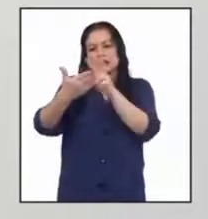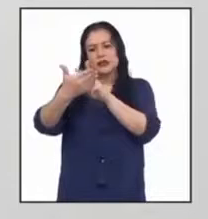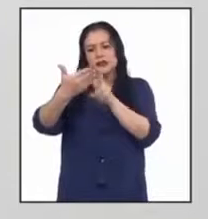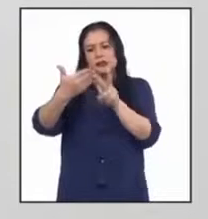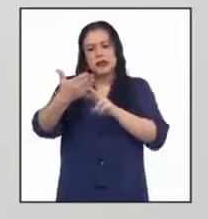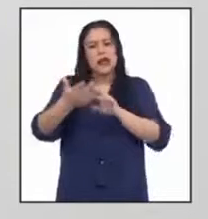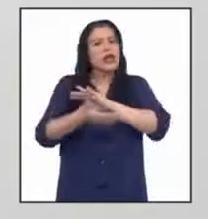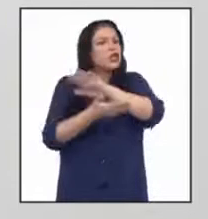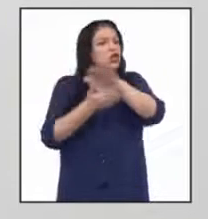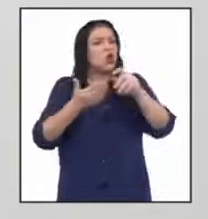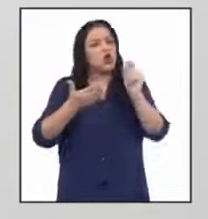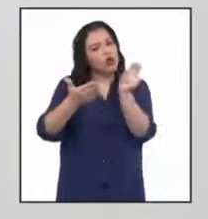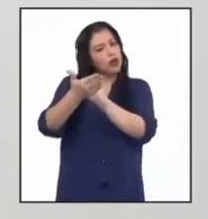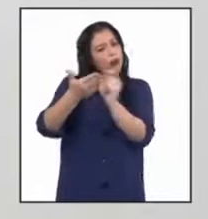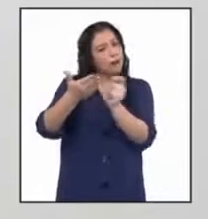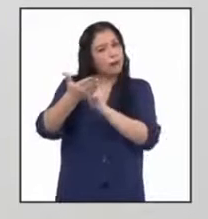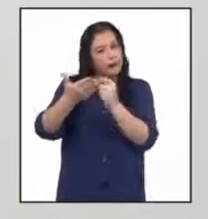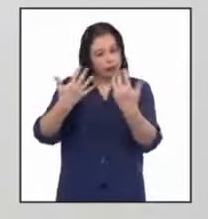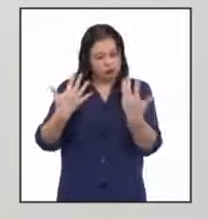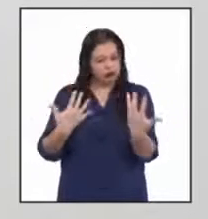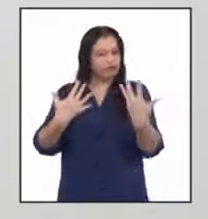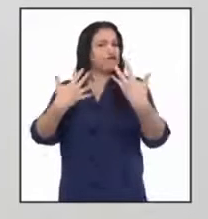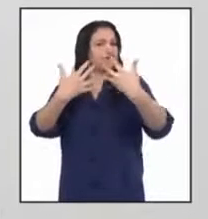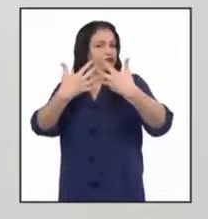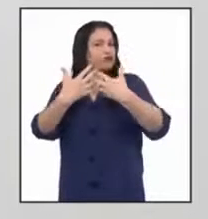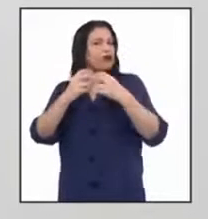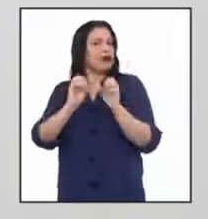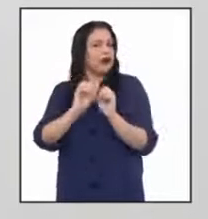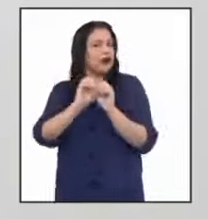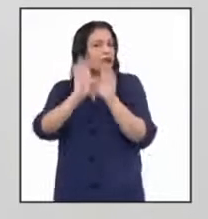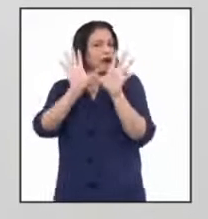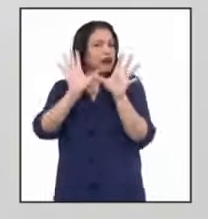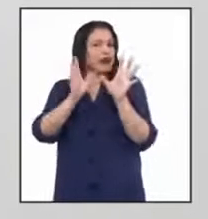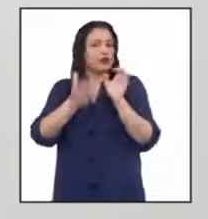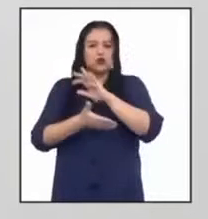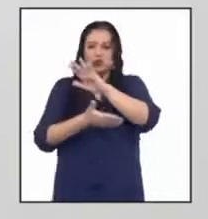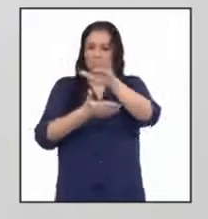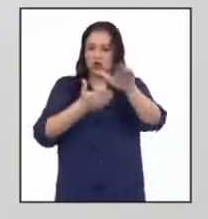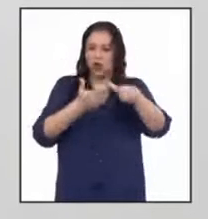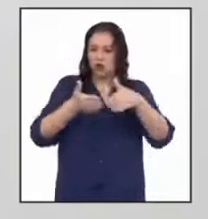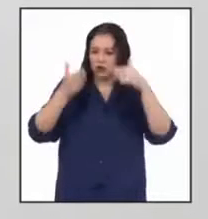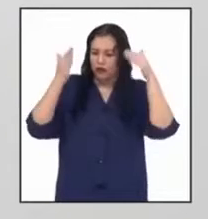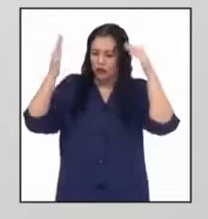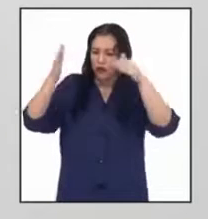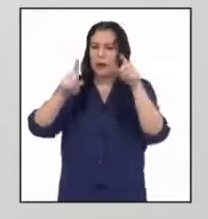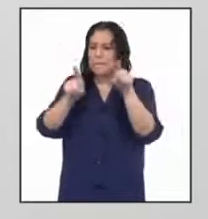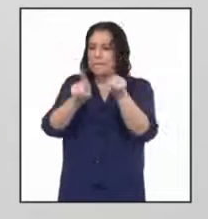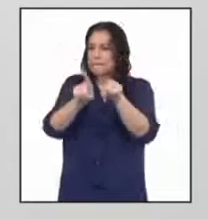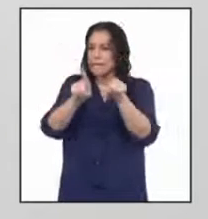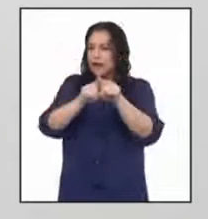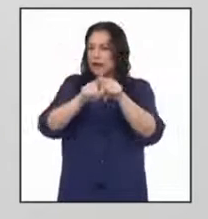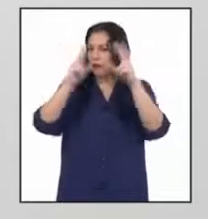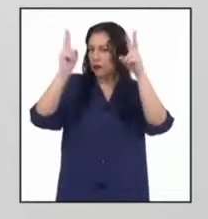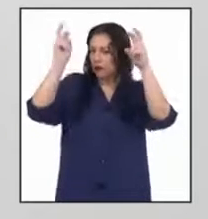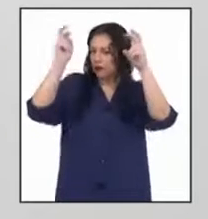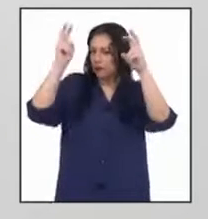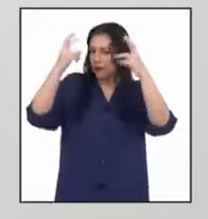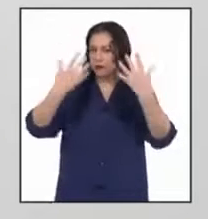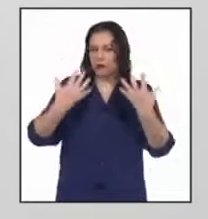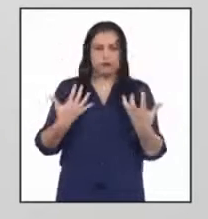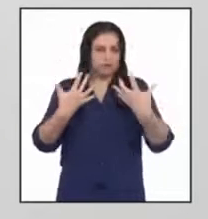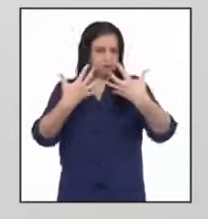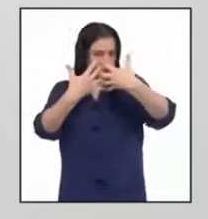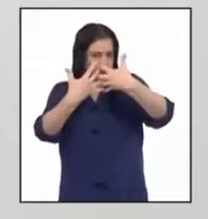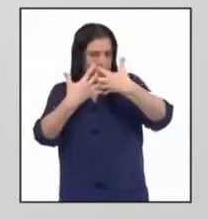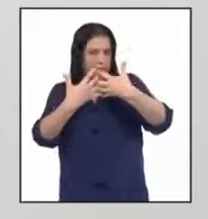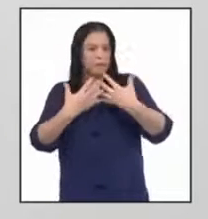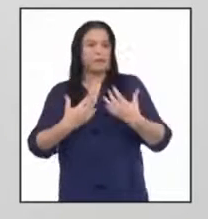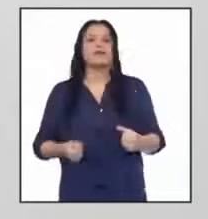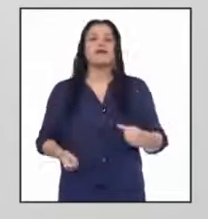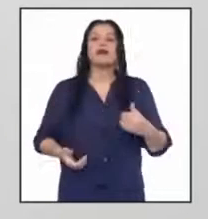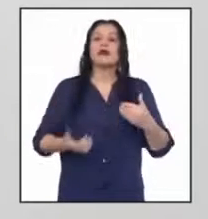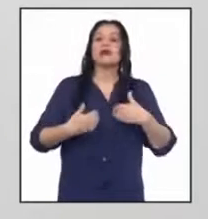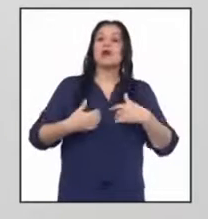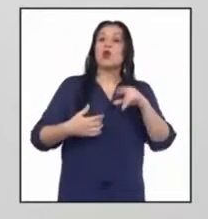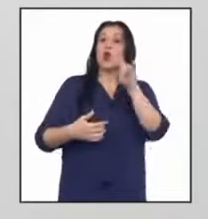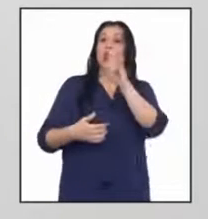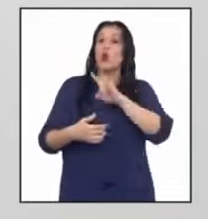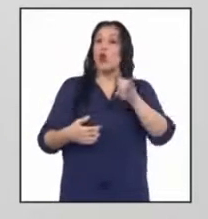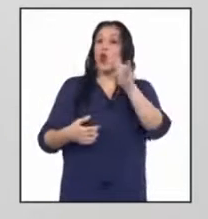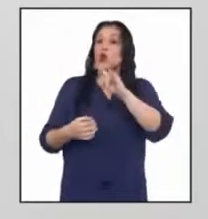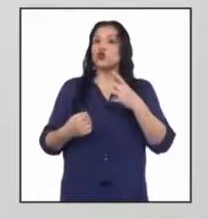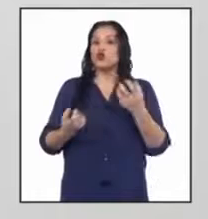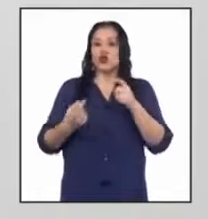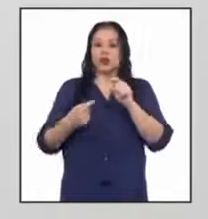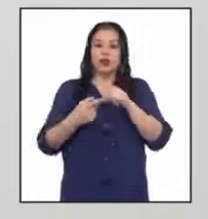sea coherente. En otras palabras, todo debe hablar del mismo tema y estar cohesionado. Tener un uso adecuado